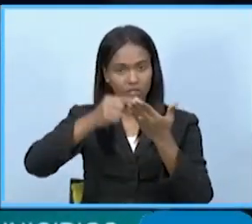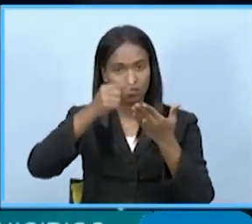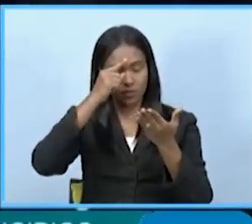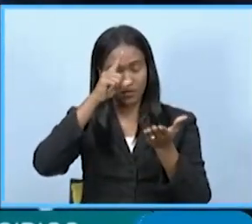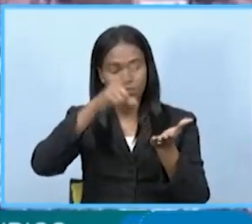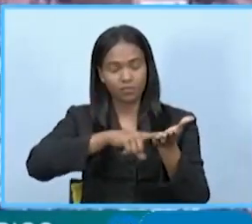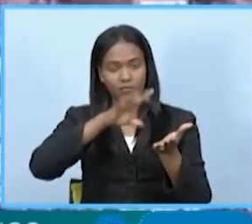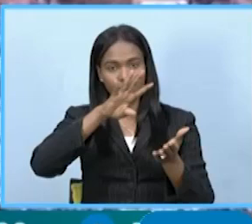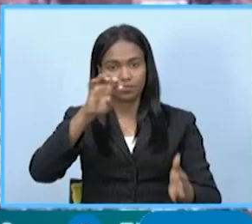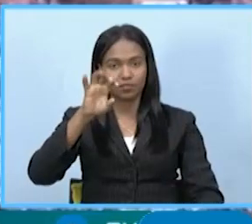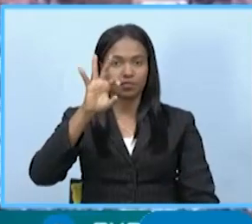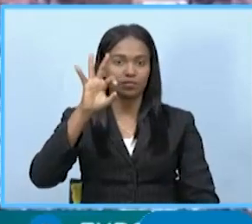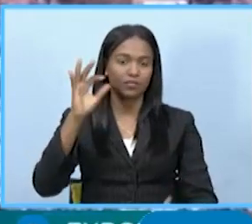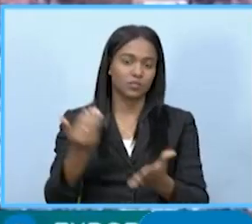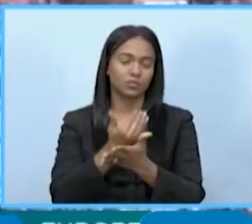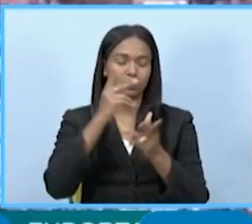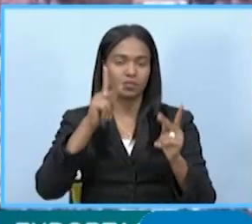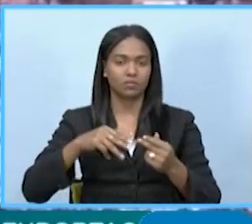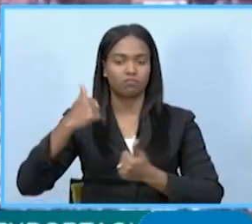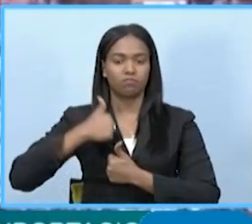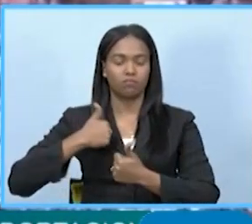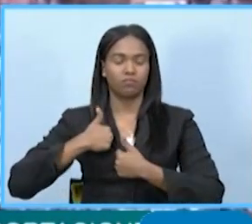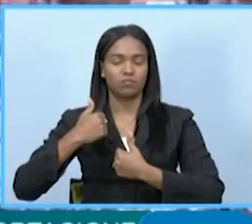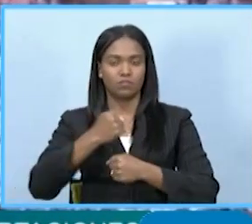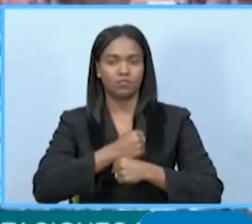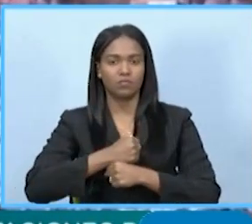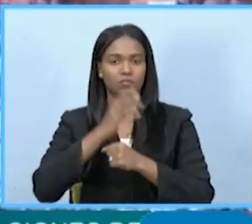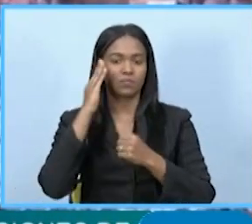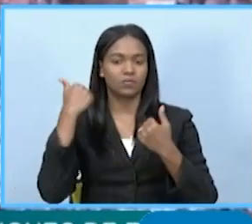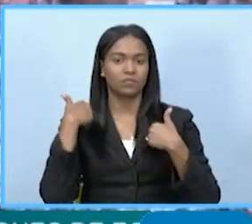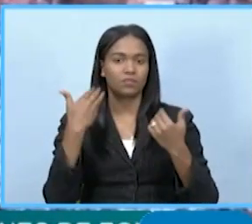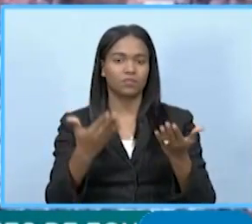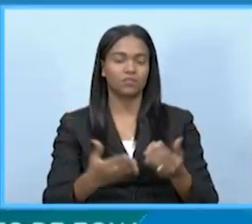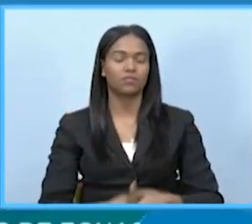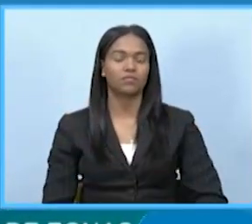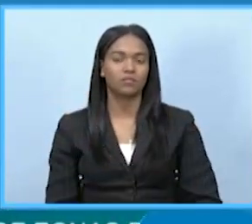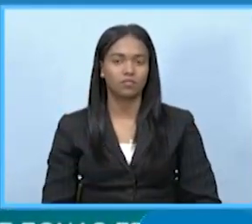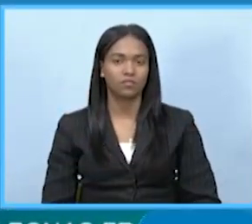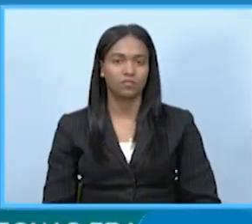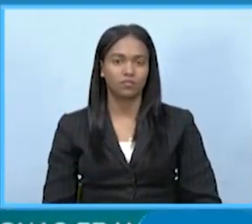los 1.400 nuevos agentes de seguridad que tendrán los centros.